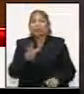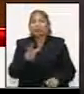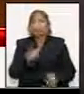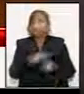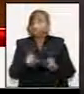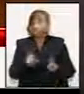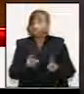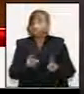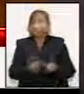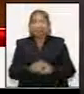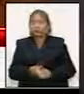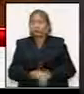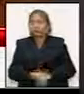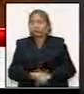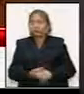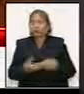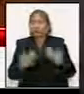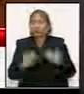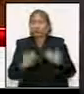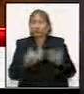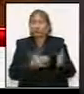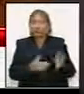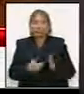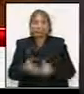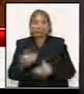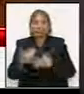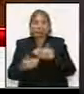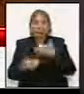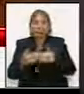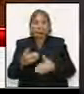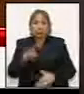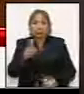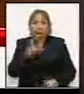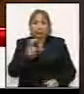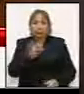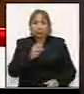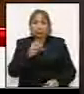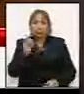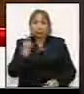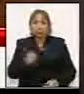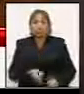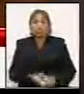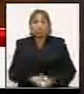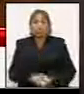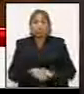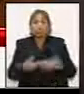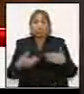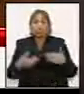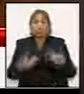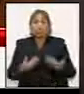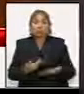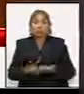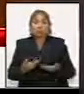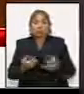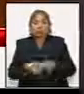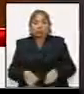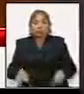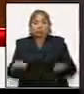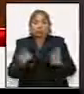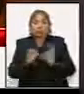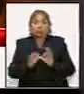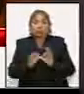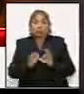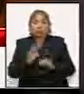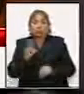embargo, la propuesta que tiene este proyecto de ley, que esporádicamente un 20% por año se podría nombrar, es muy importante. Estamos hablando